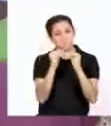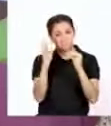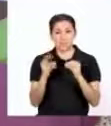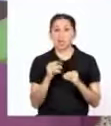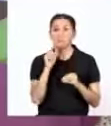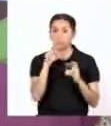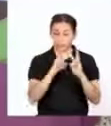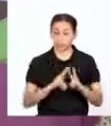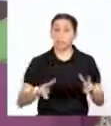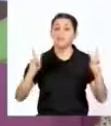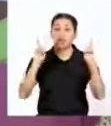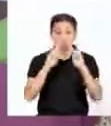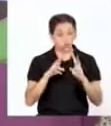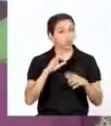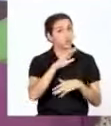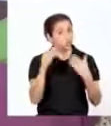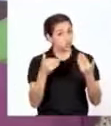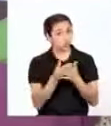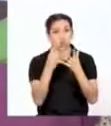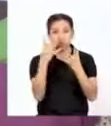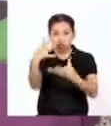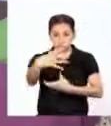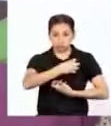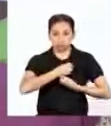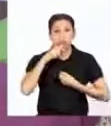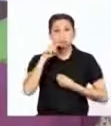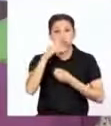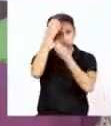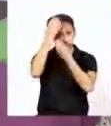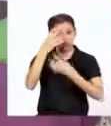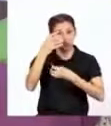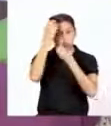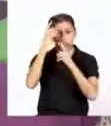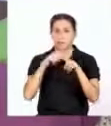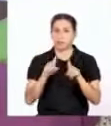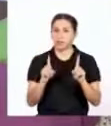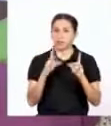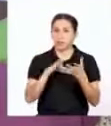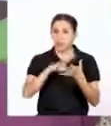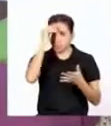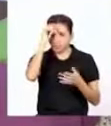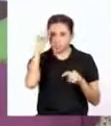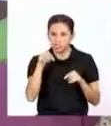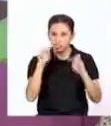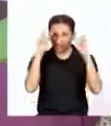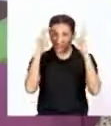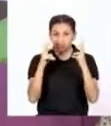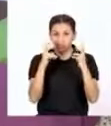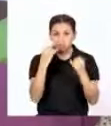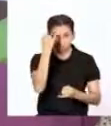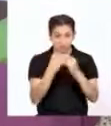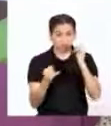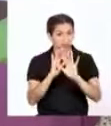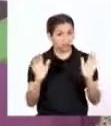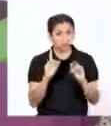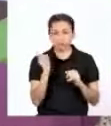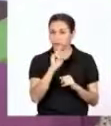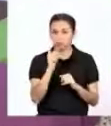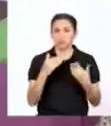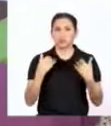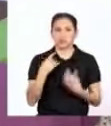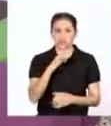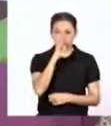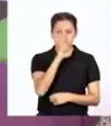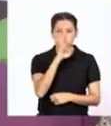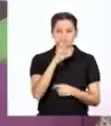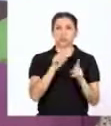más. Ha sido muy valioso recopilar toda esta información, pero aprender acerca de un tema no es suficiente si